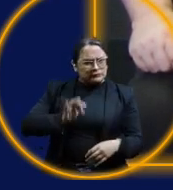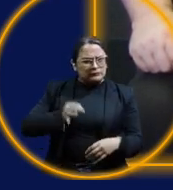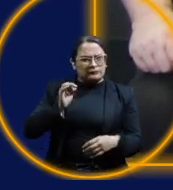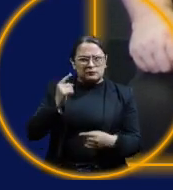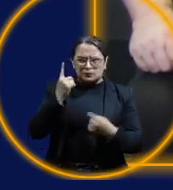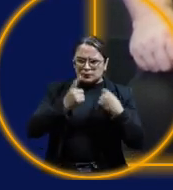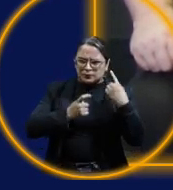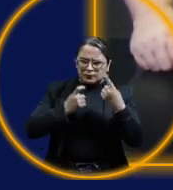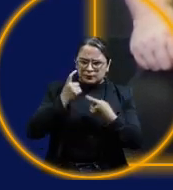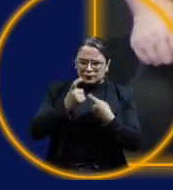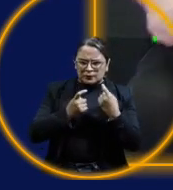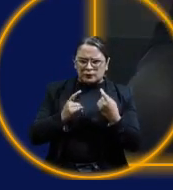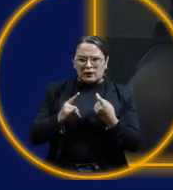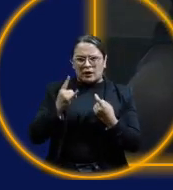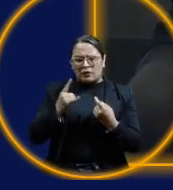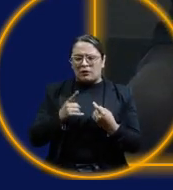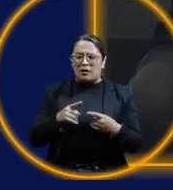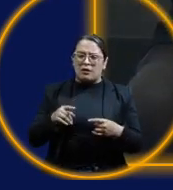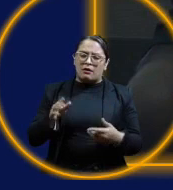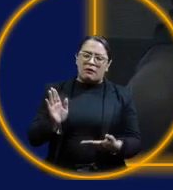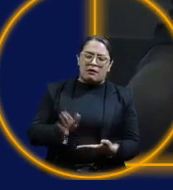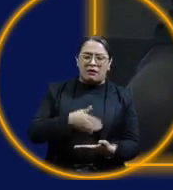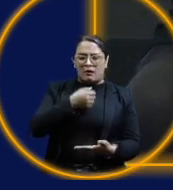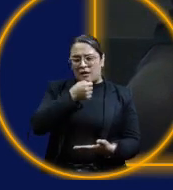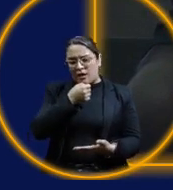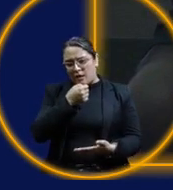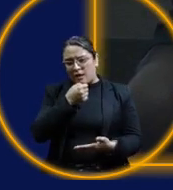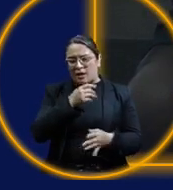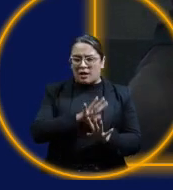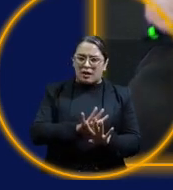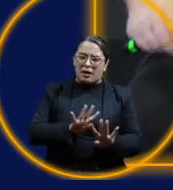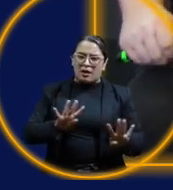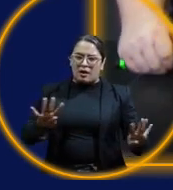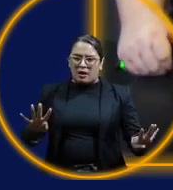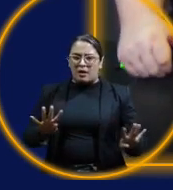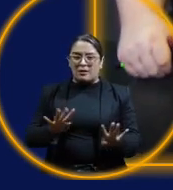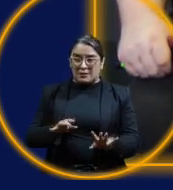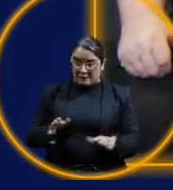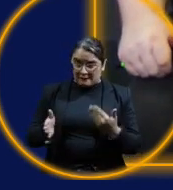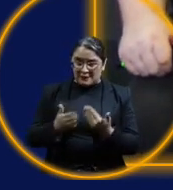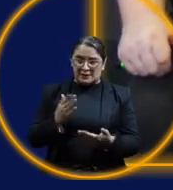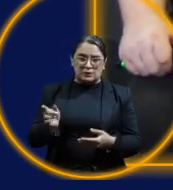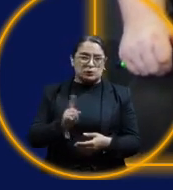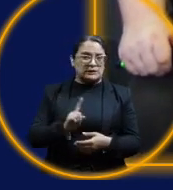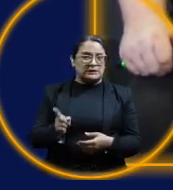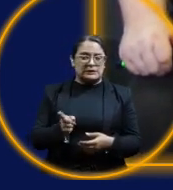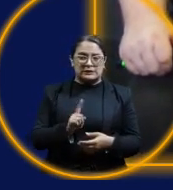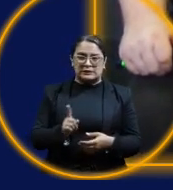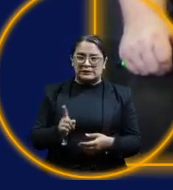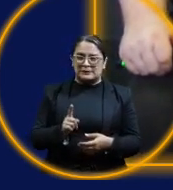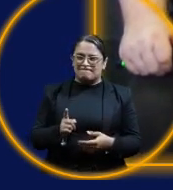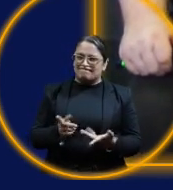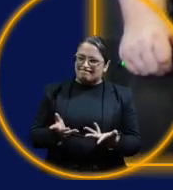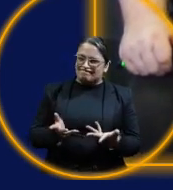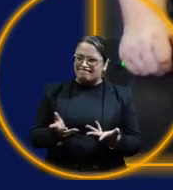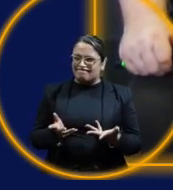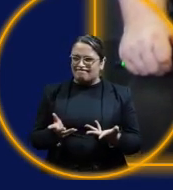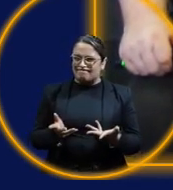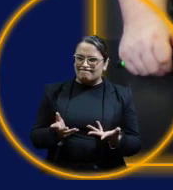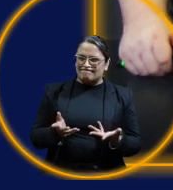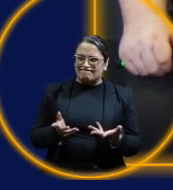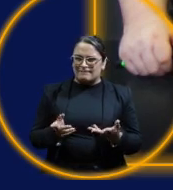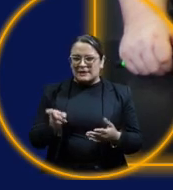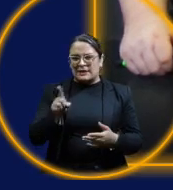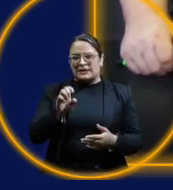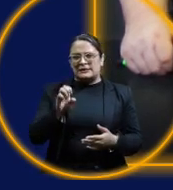quería empezar una canción con un coro es mucho más difícil de lo que usted se imagina empezar con el coro suena como semántica una de las cosas